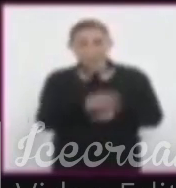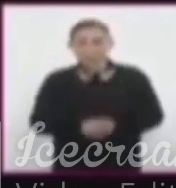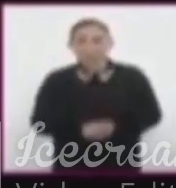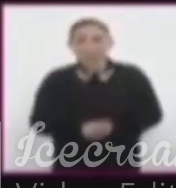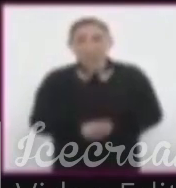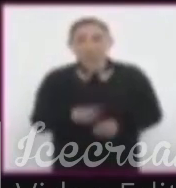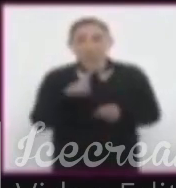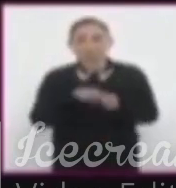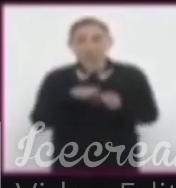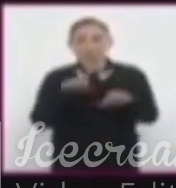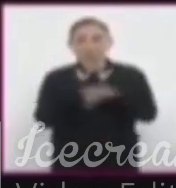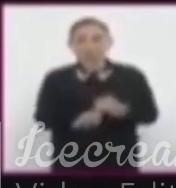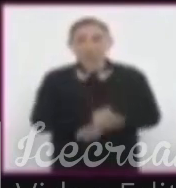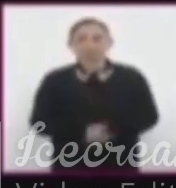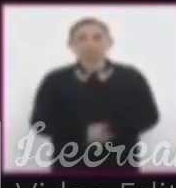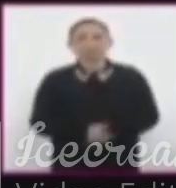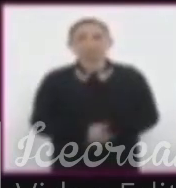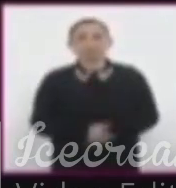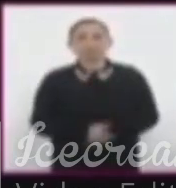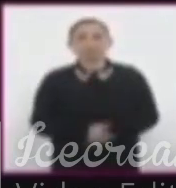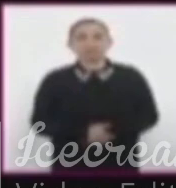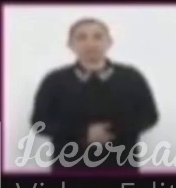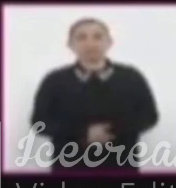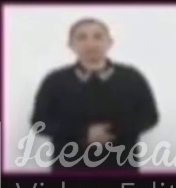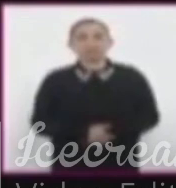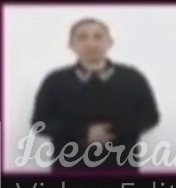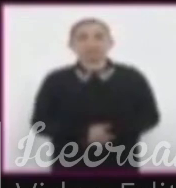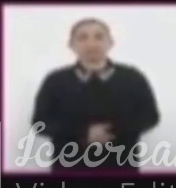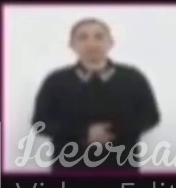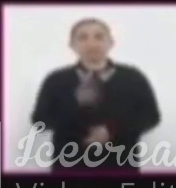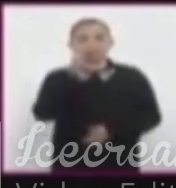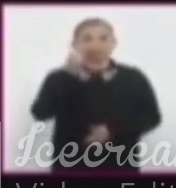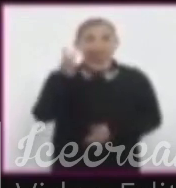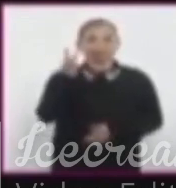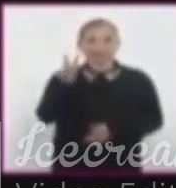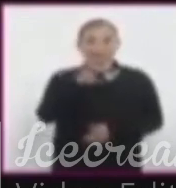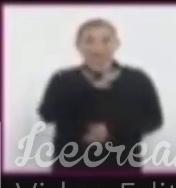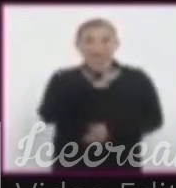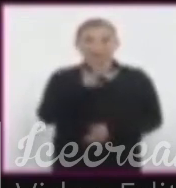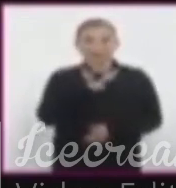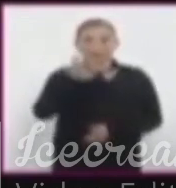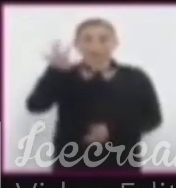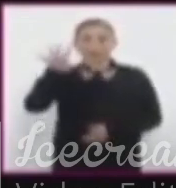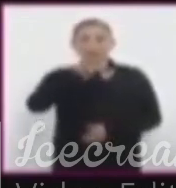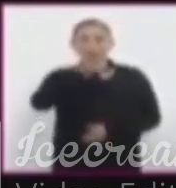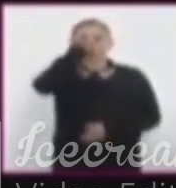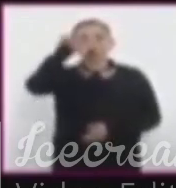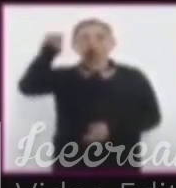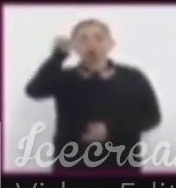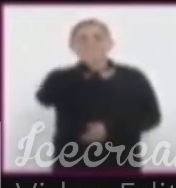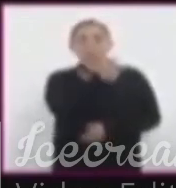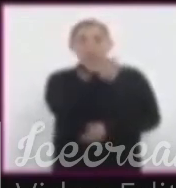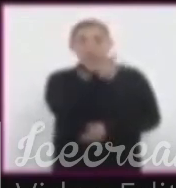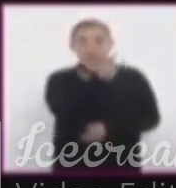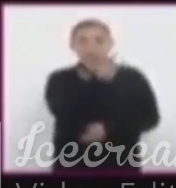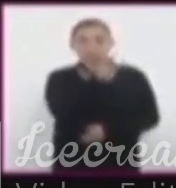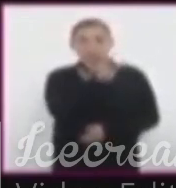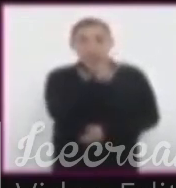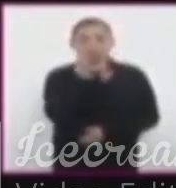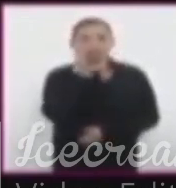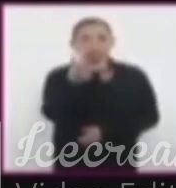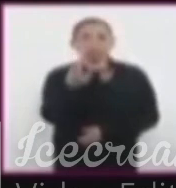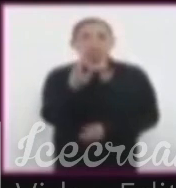cambiar de color, lo voy a hacer en magenta. Entonces 5 dividido entre 4,